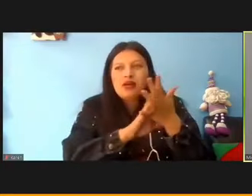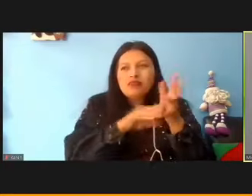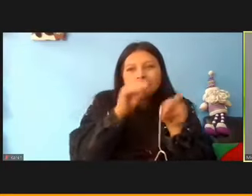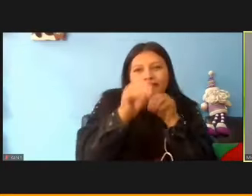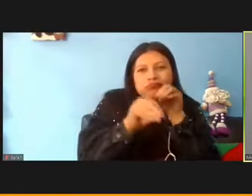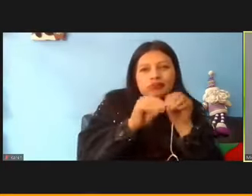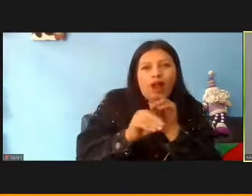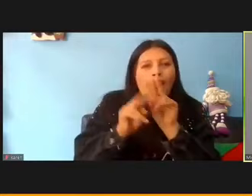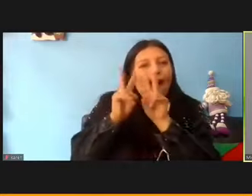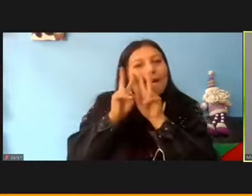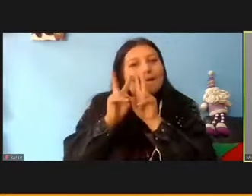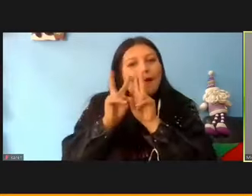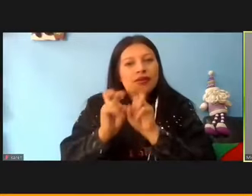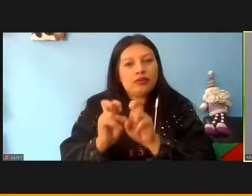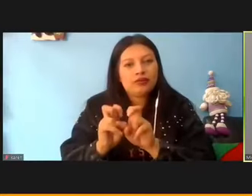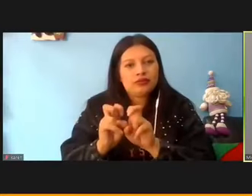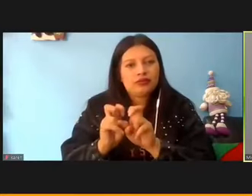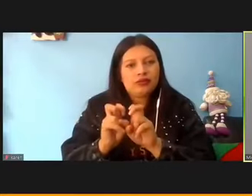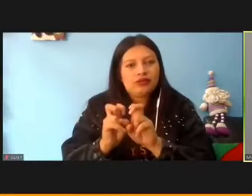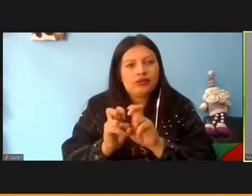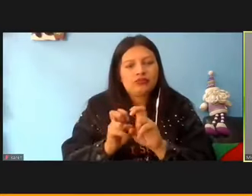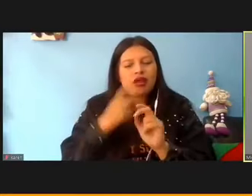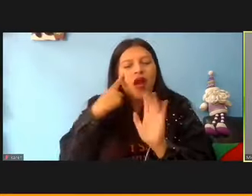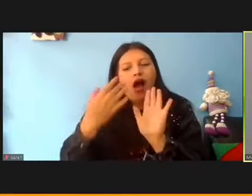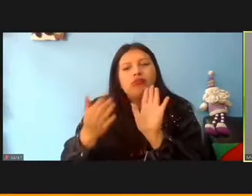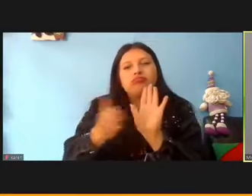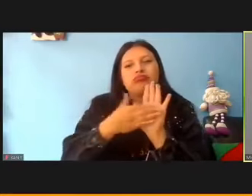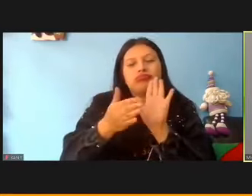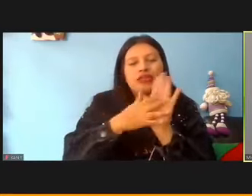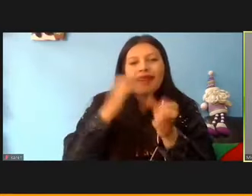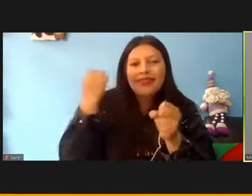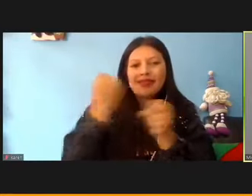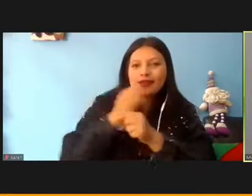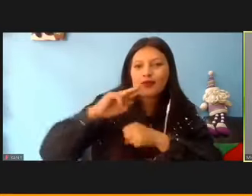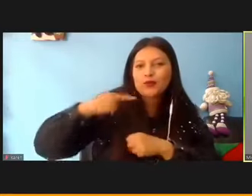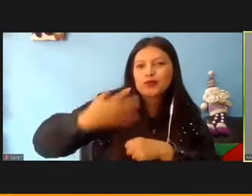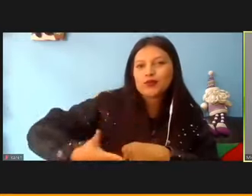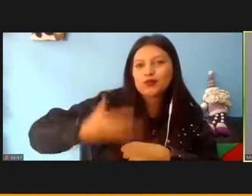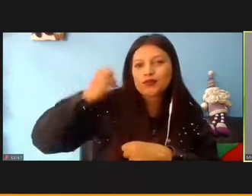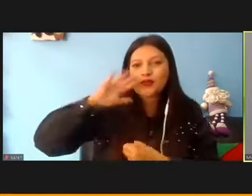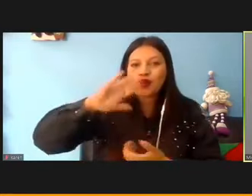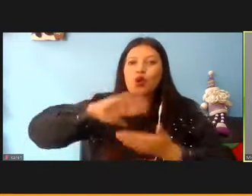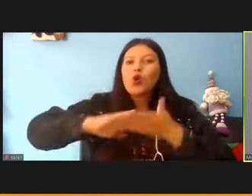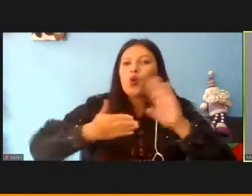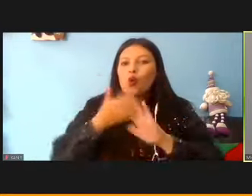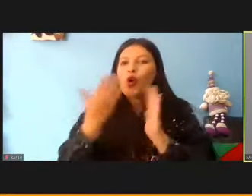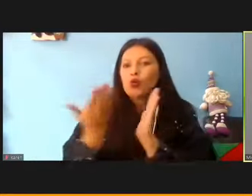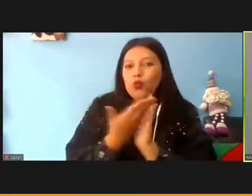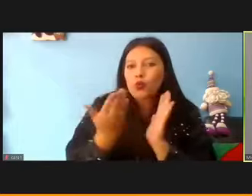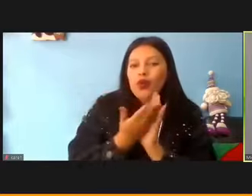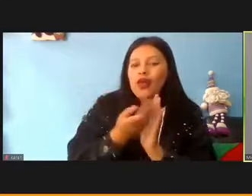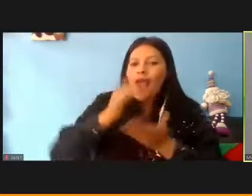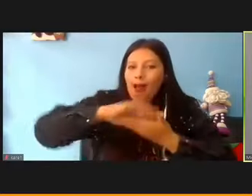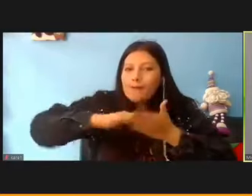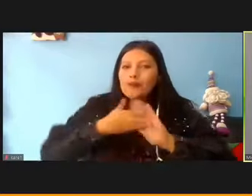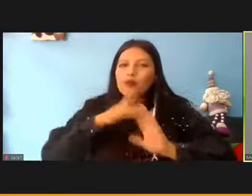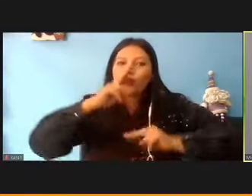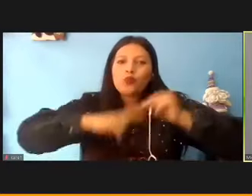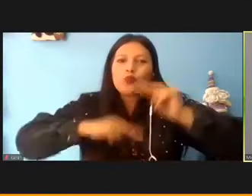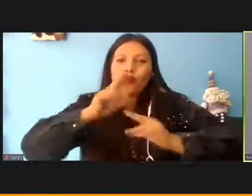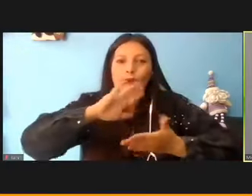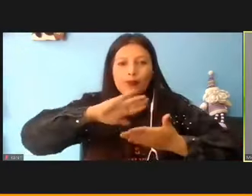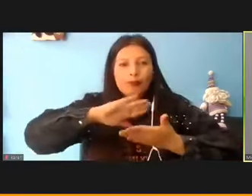e investigaciones que dan cuenta del trabajo histórico de las comunidades escolares y comunitarias en la construcción de